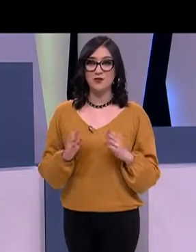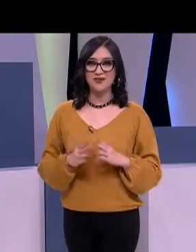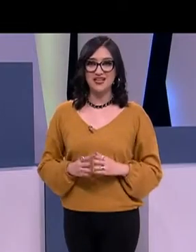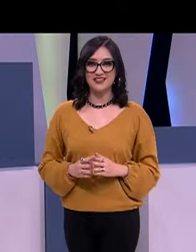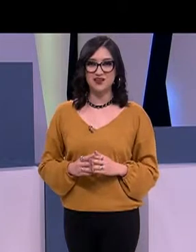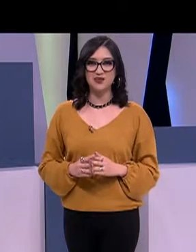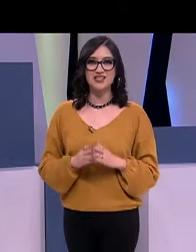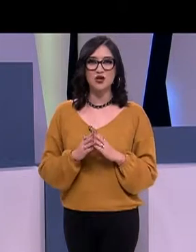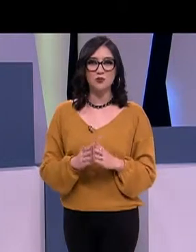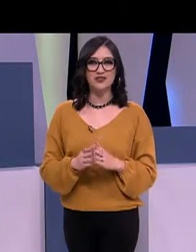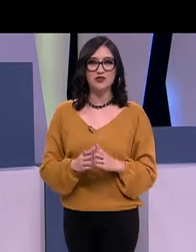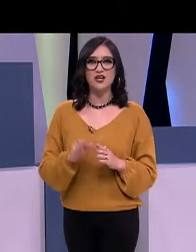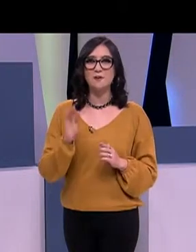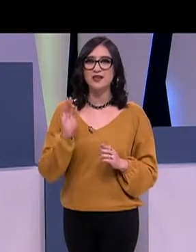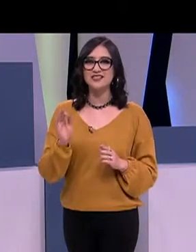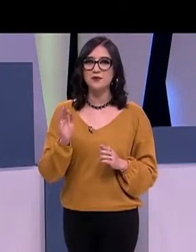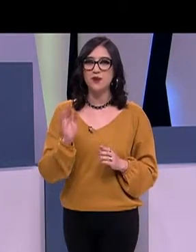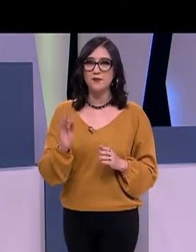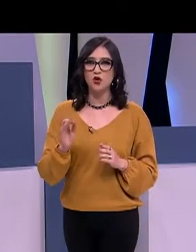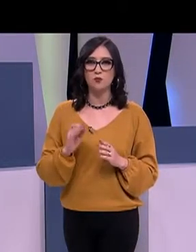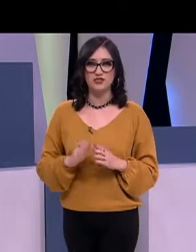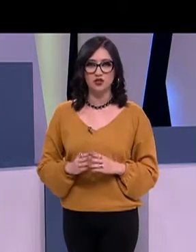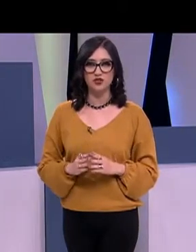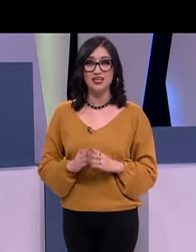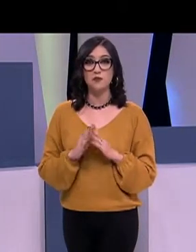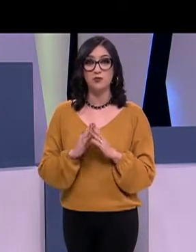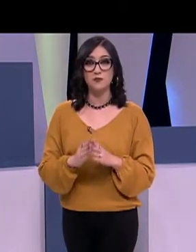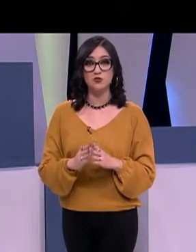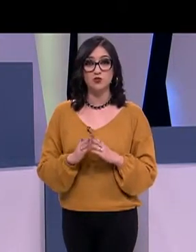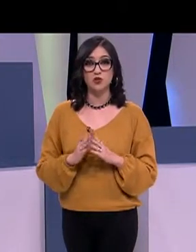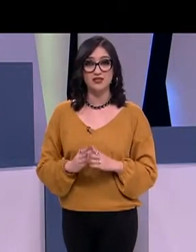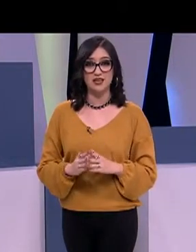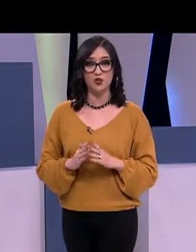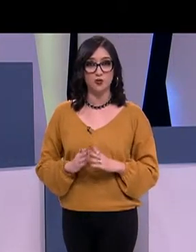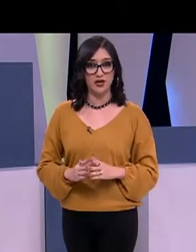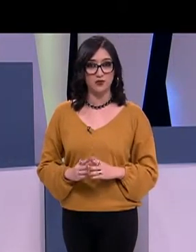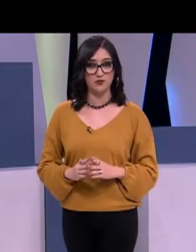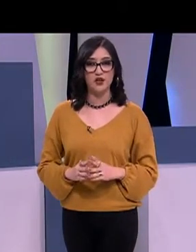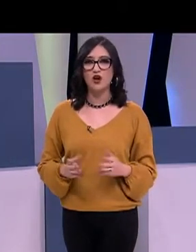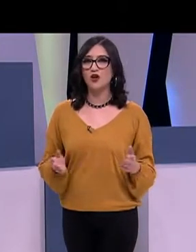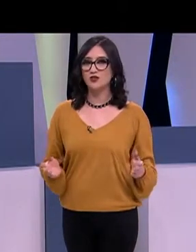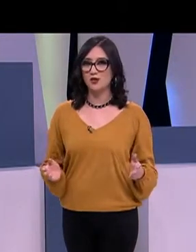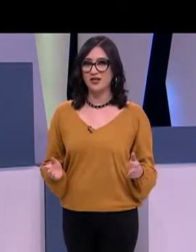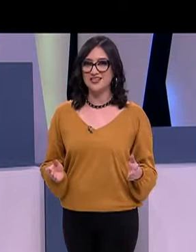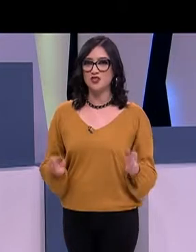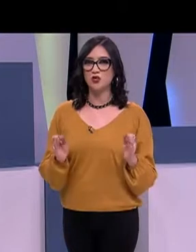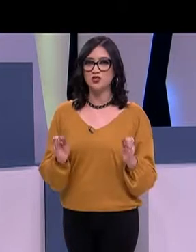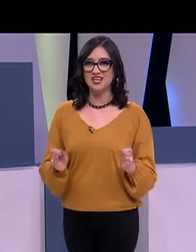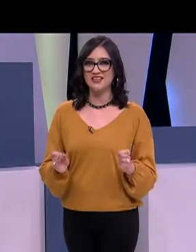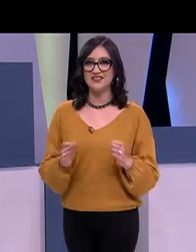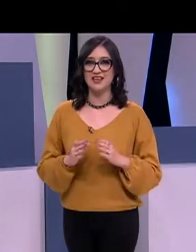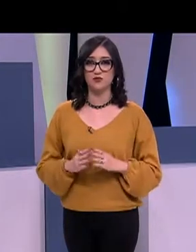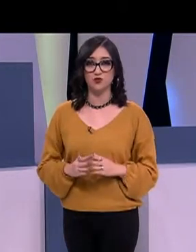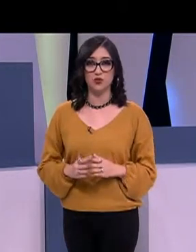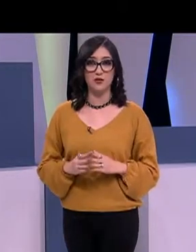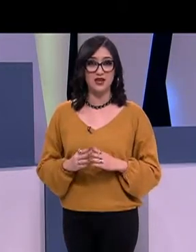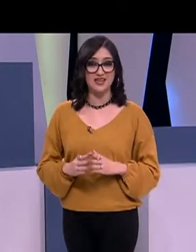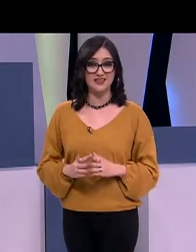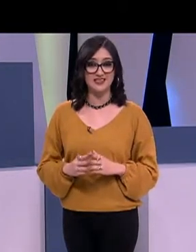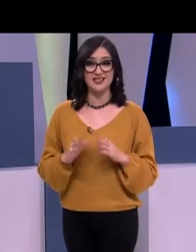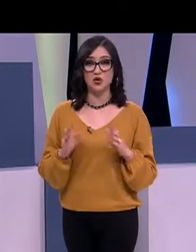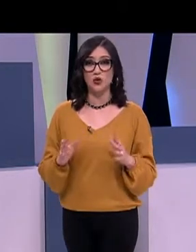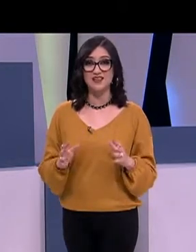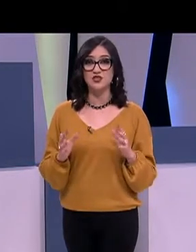El cambio climático se ha convertido en la principal preocupación del movimiento estudiantil europeo. Los jóvenes, conscientes de que el futuro